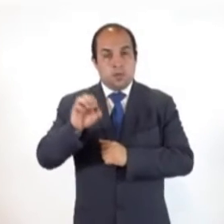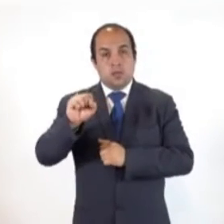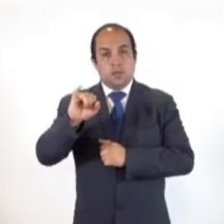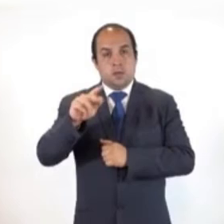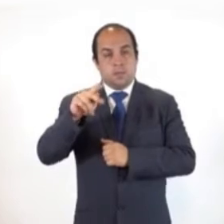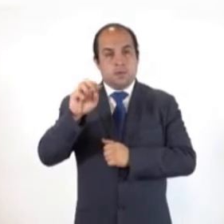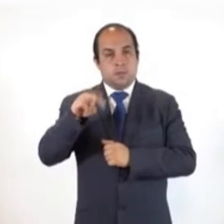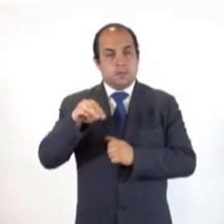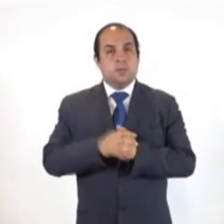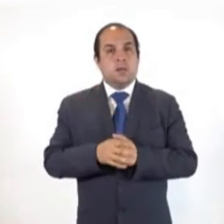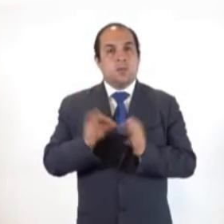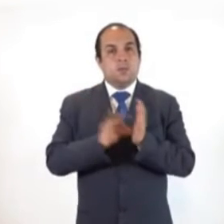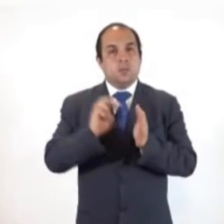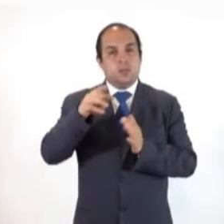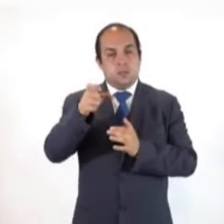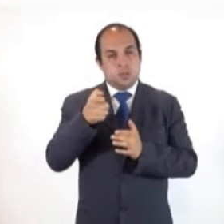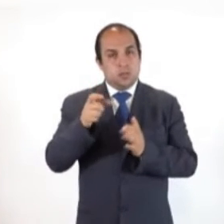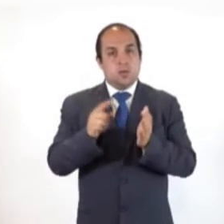que es